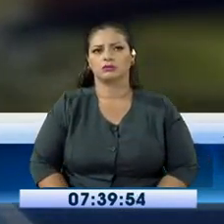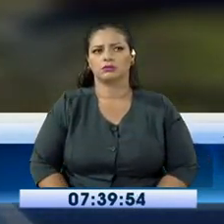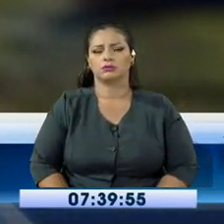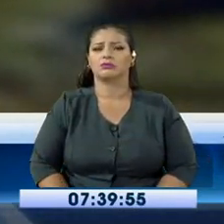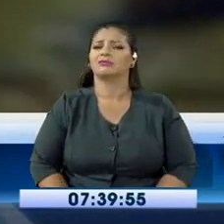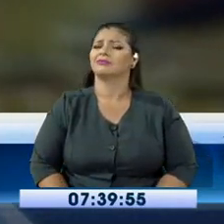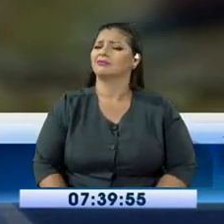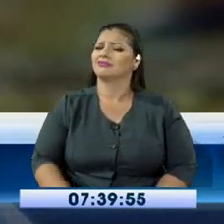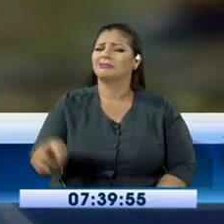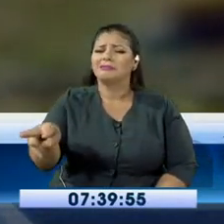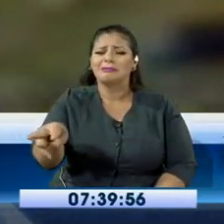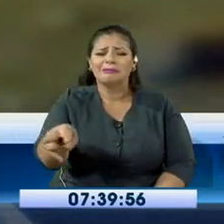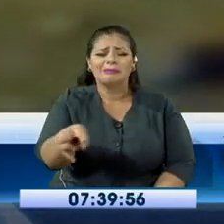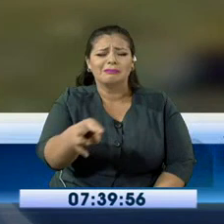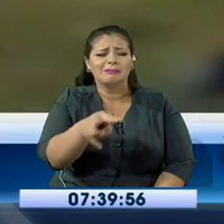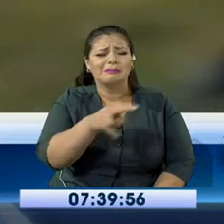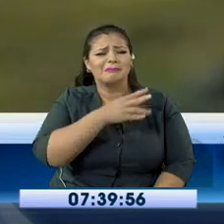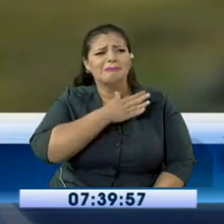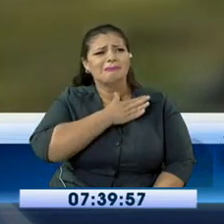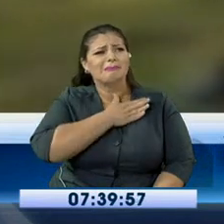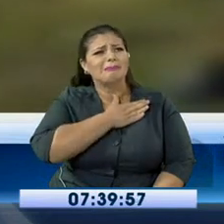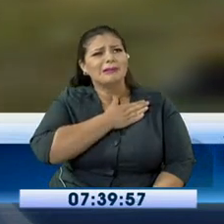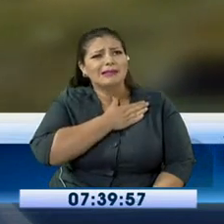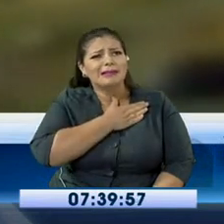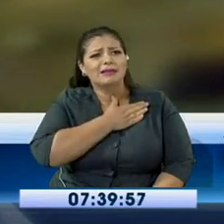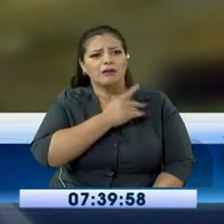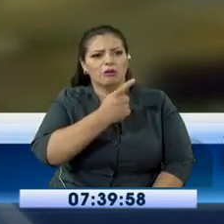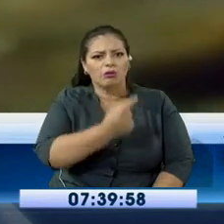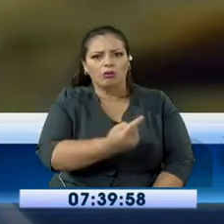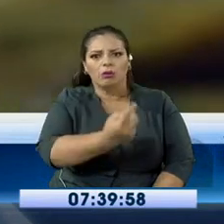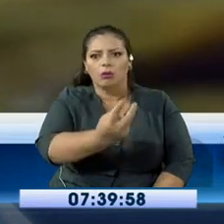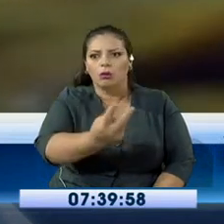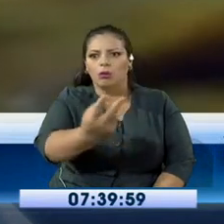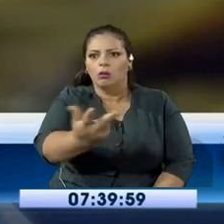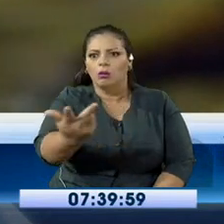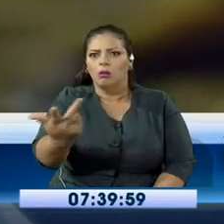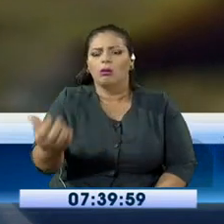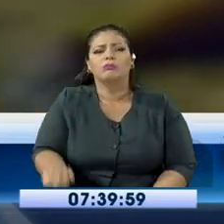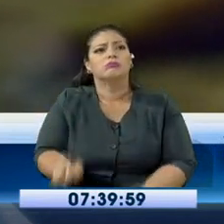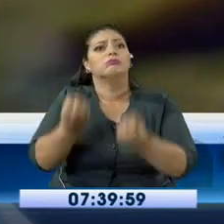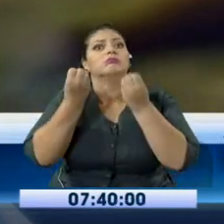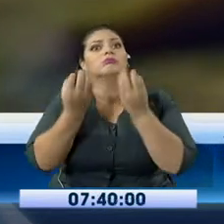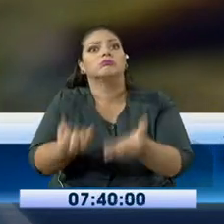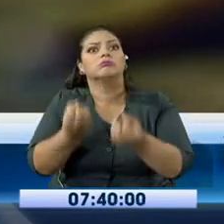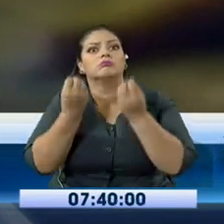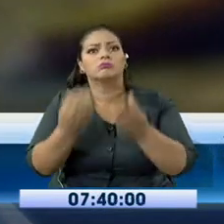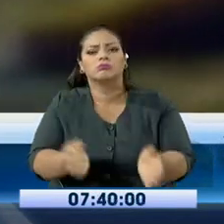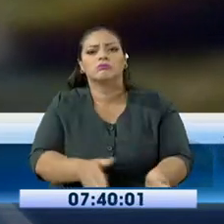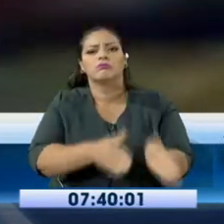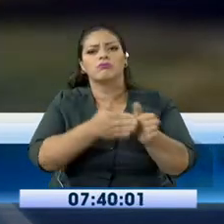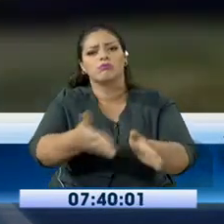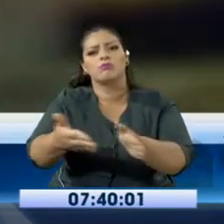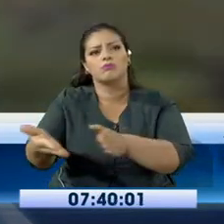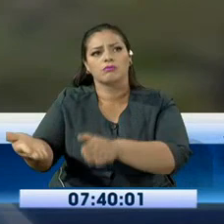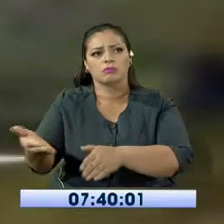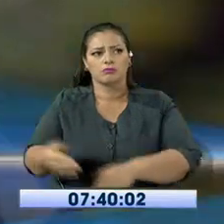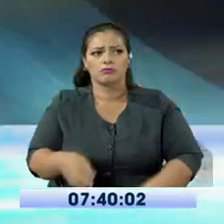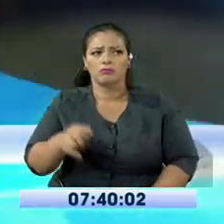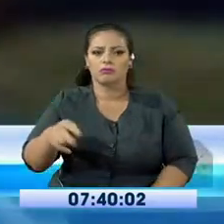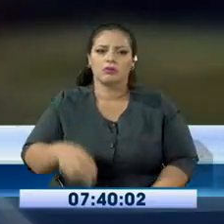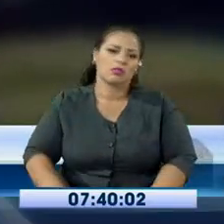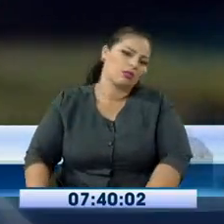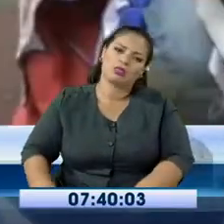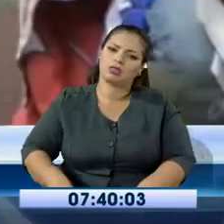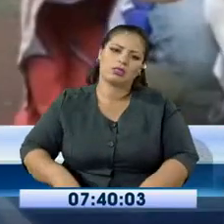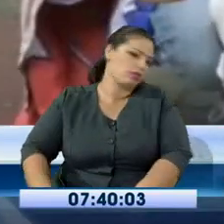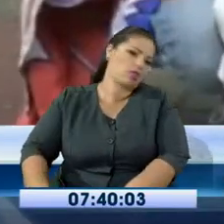Loja, qué pena que tengamos que ver esto. Este no es el primer perro que se muere. Ya son muchos. Miren la agonía de este perro. ¿Cómo podemos